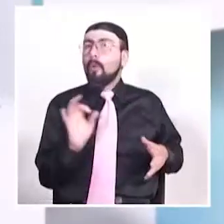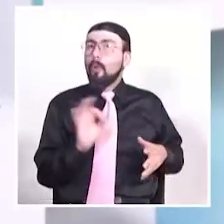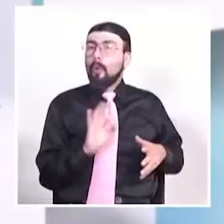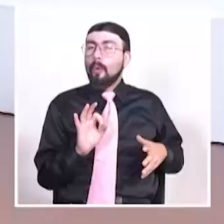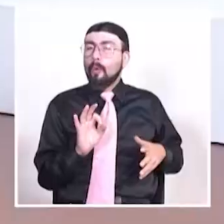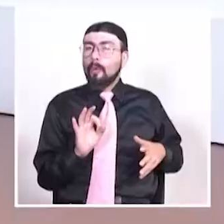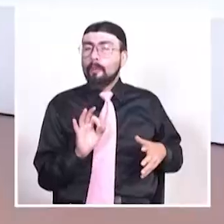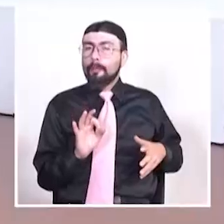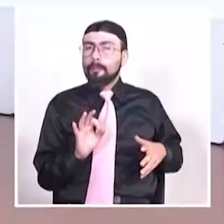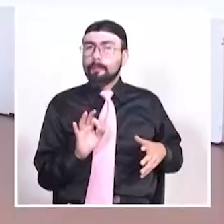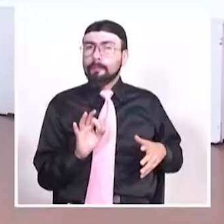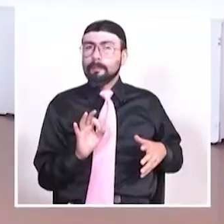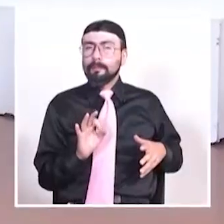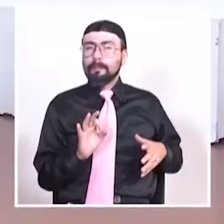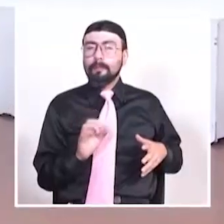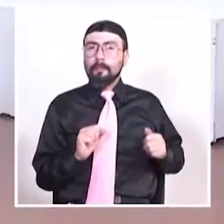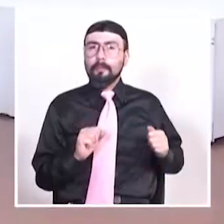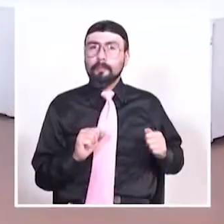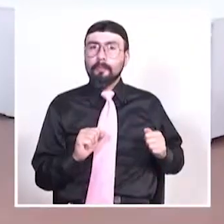en caso tal,